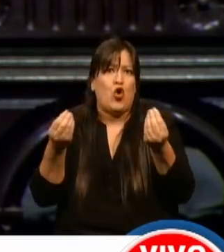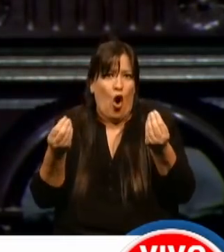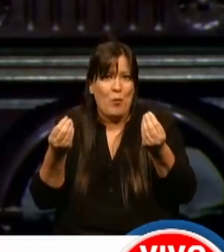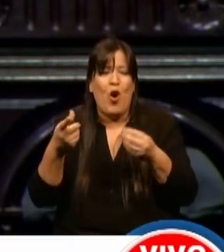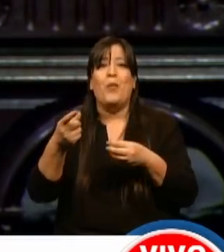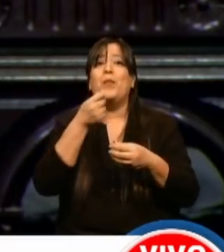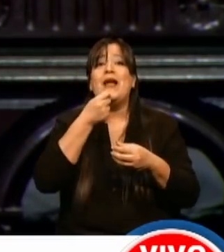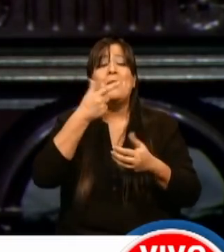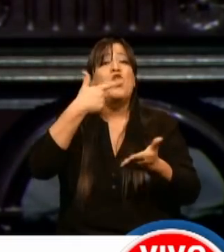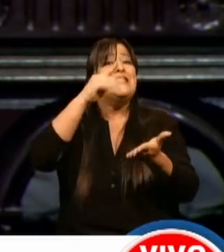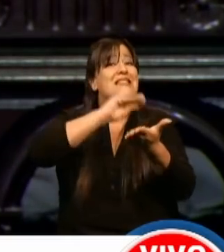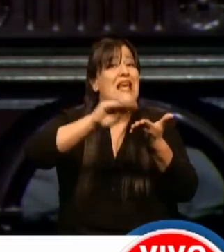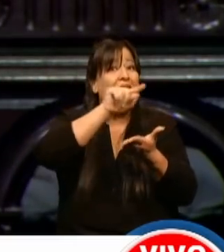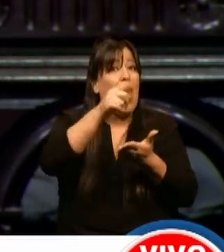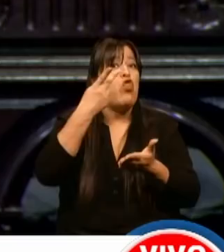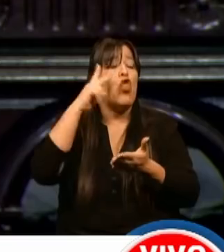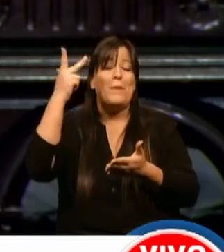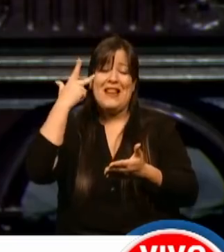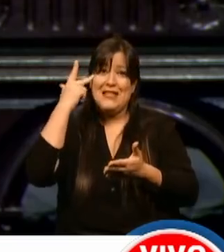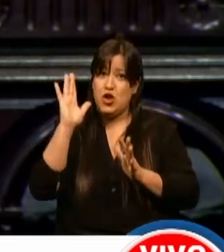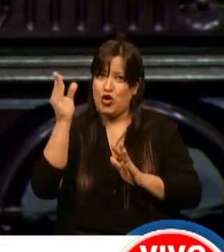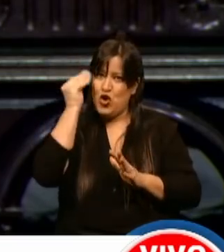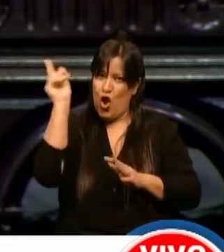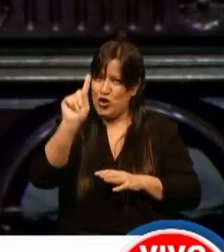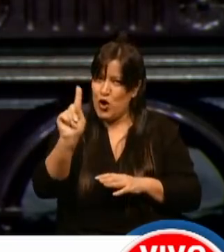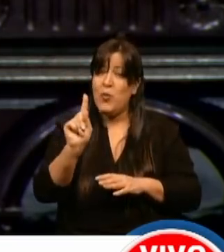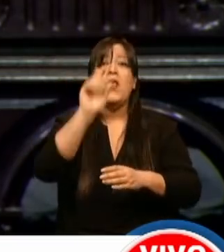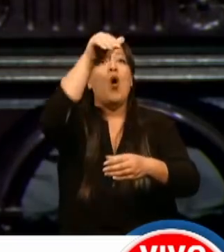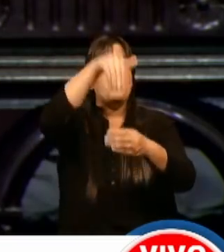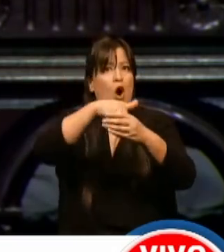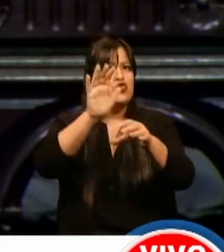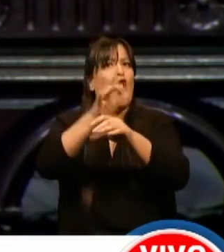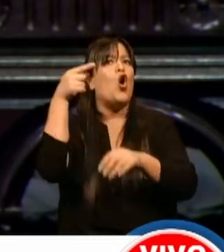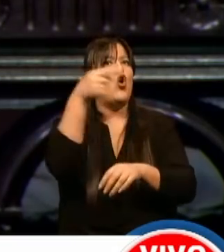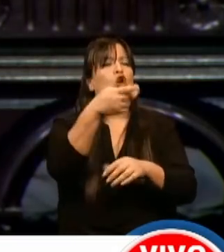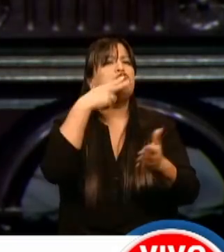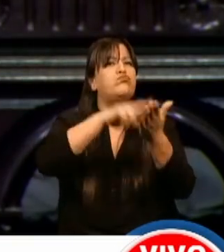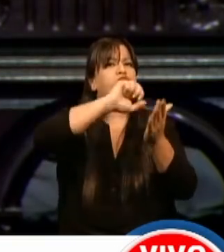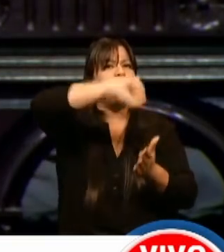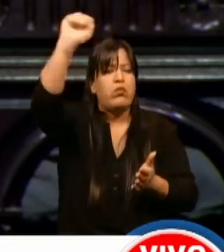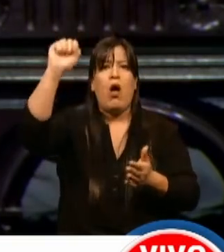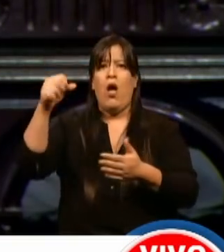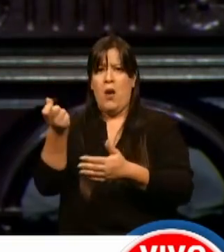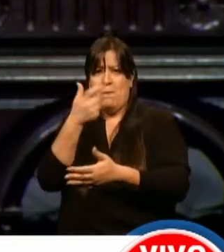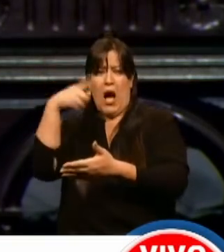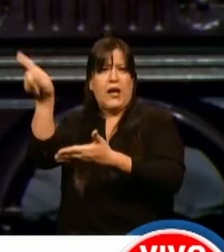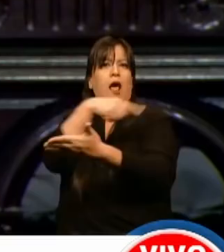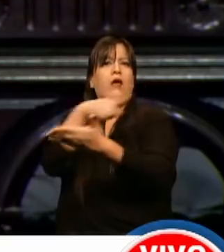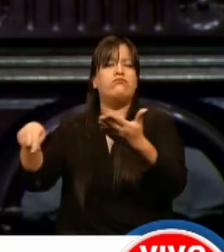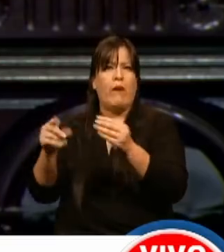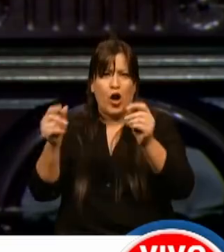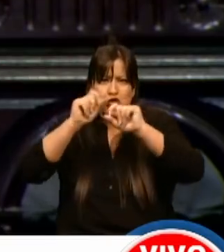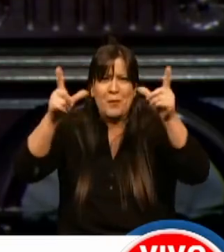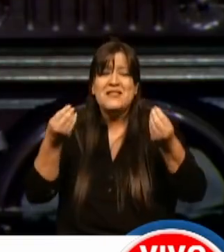el Senado en el 2018, si no olvido, vota en contra de los tarifazos, Macri veta, pero ¿cuál es la sorpresa cuando uno